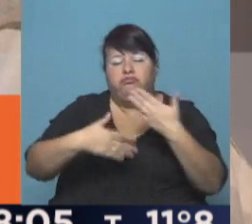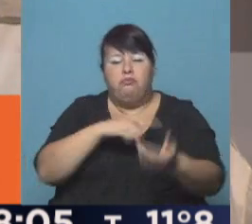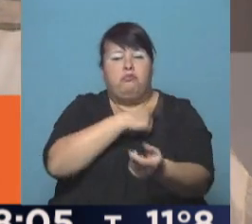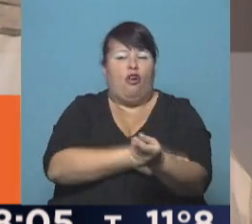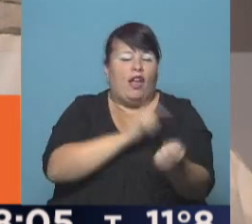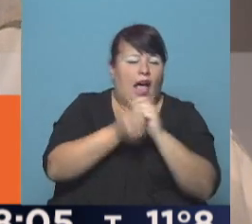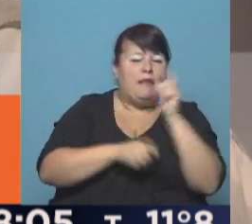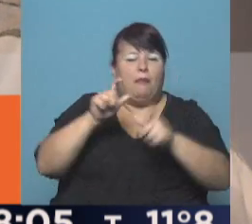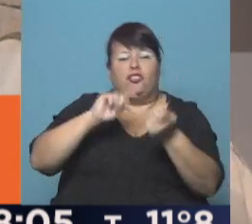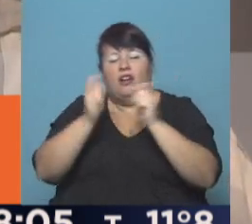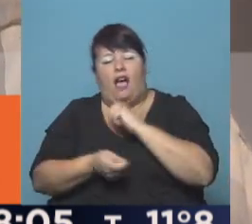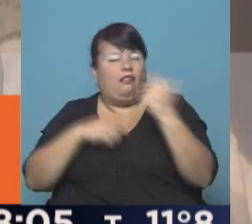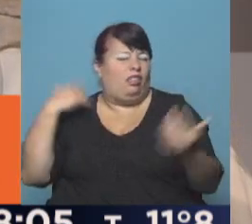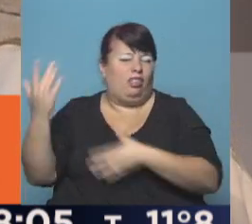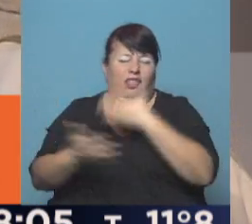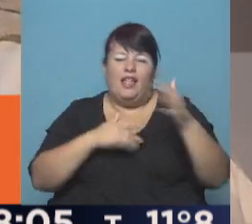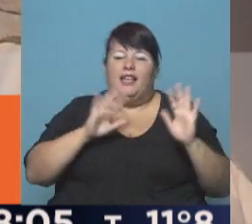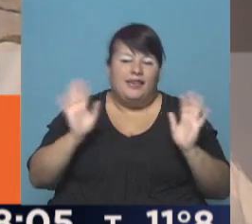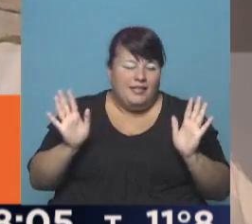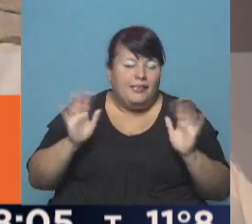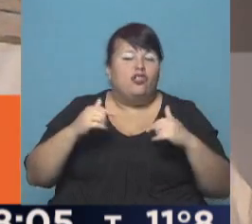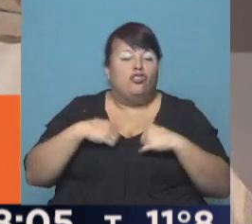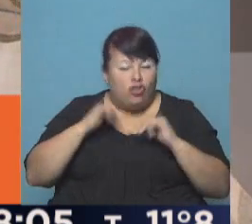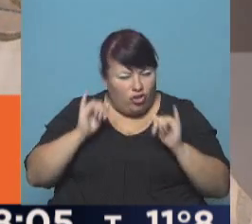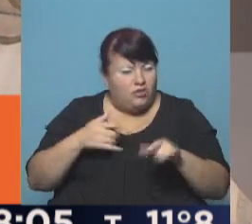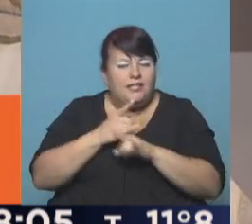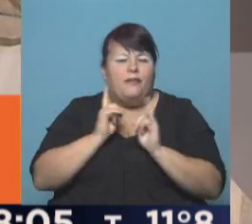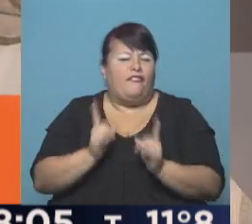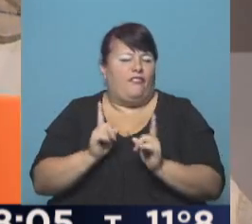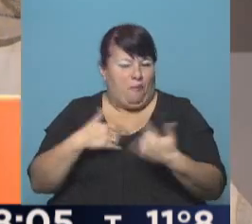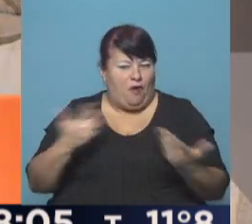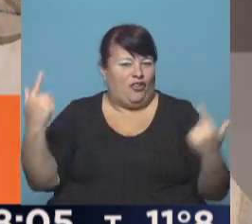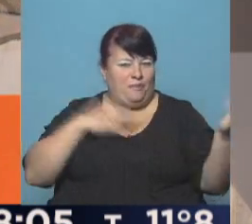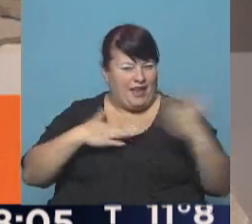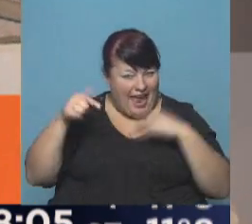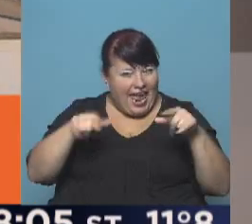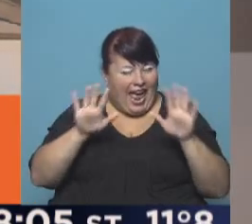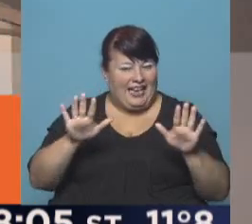poderes, cambia la gente, cambia todo, viste. Así que yo siempre sigo igual, eso, por eso me quieren, de